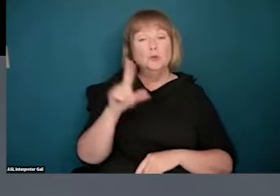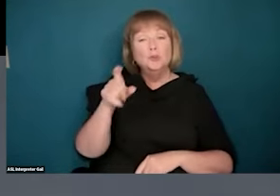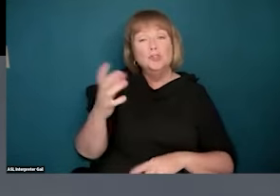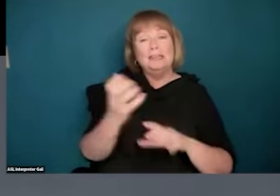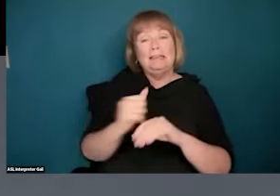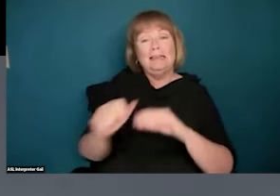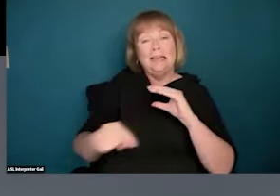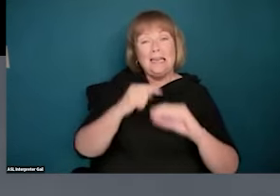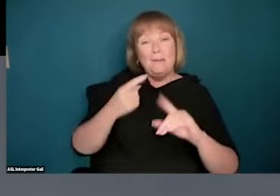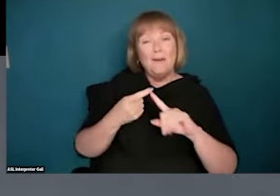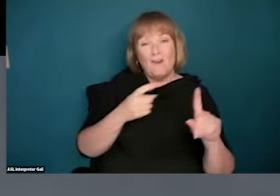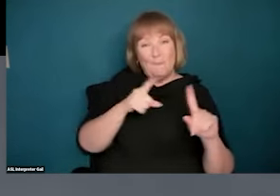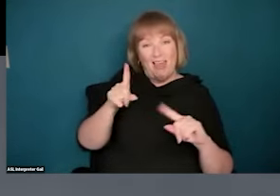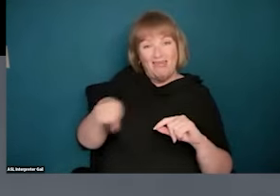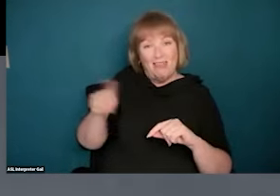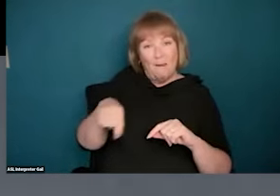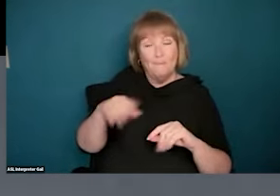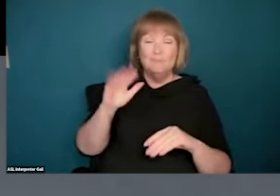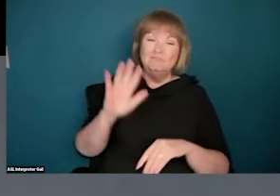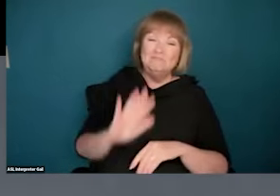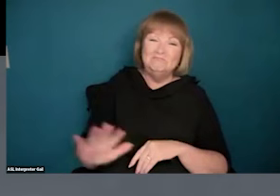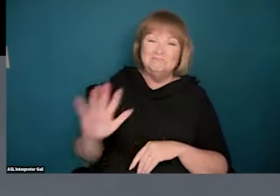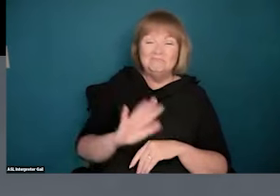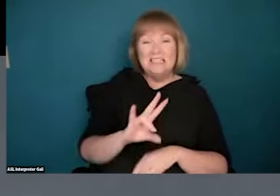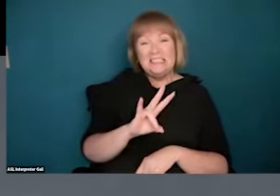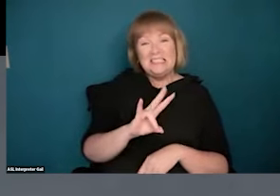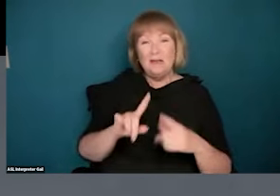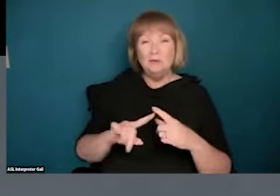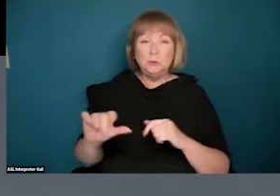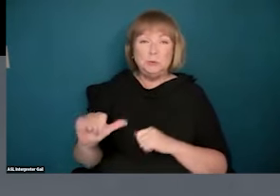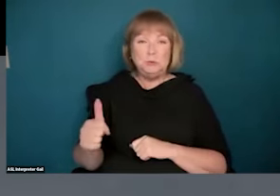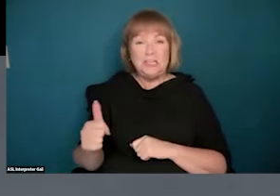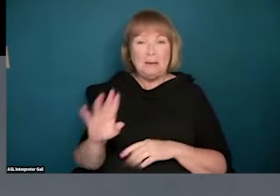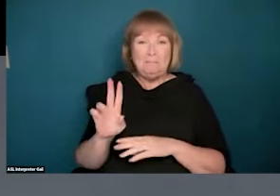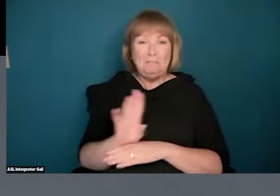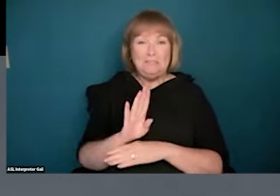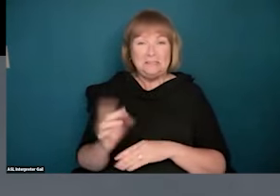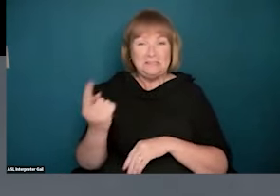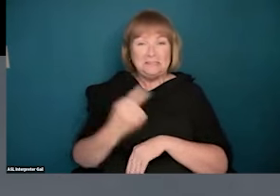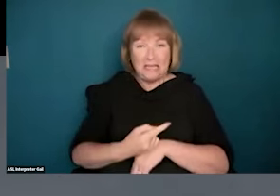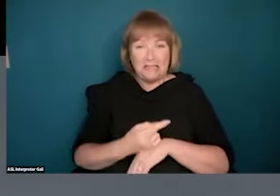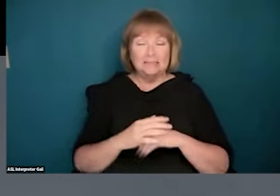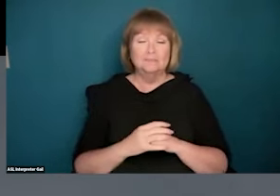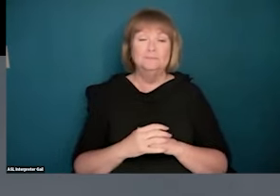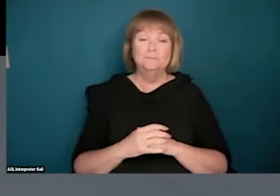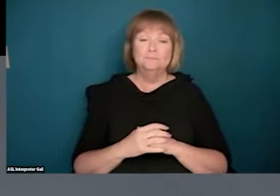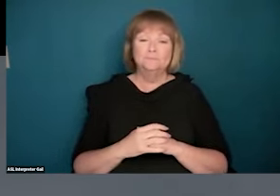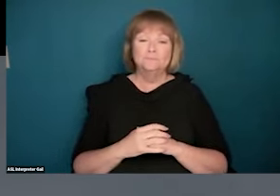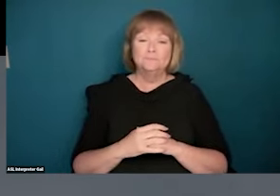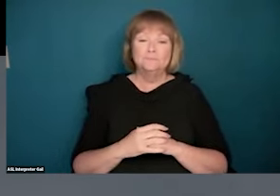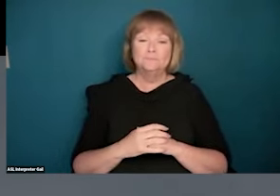Point. Entonces, usted debe tener un. Va a poder tener un correo electrónico de ellos en